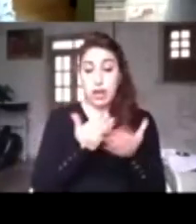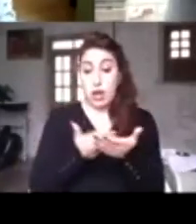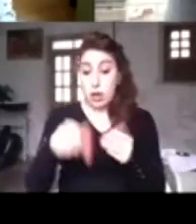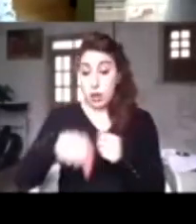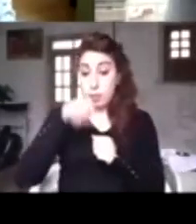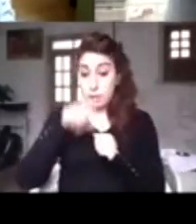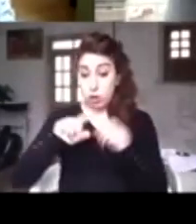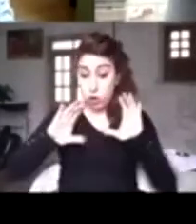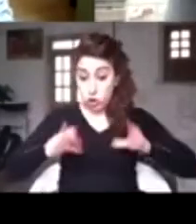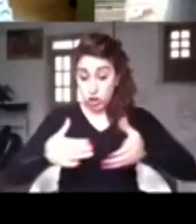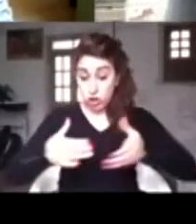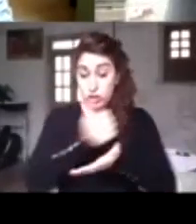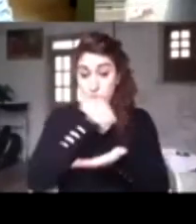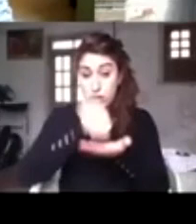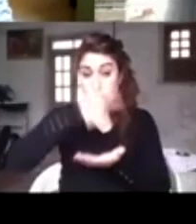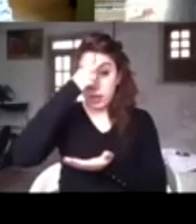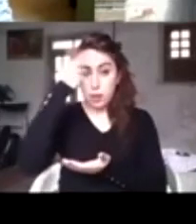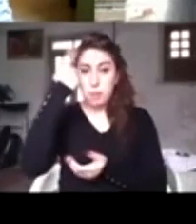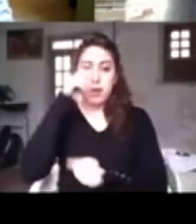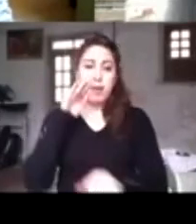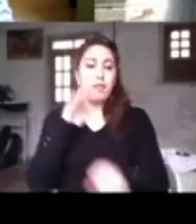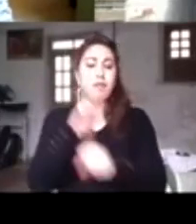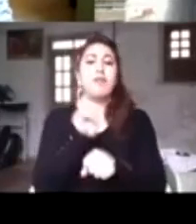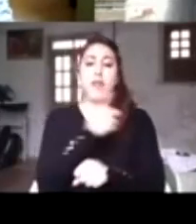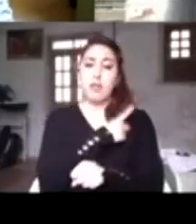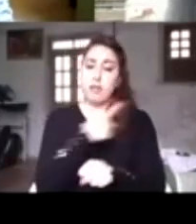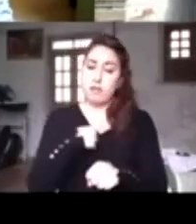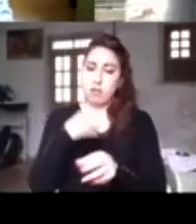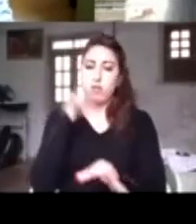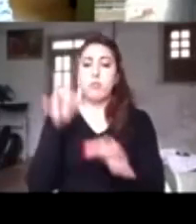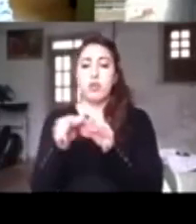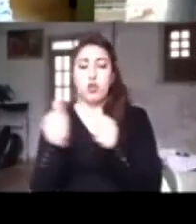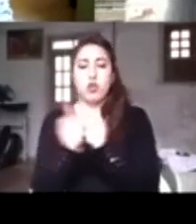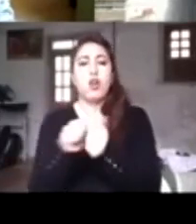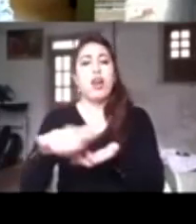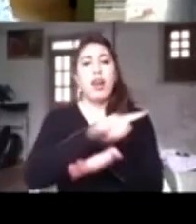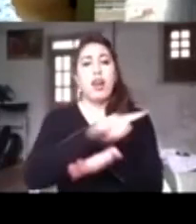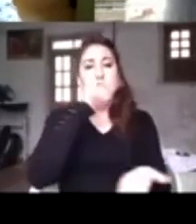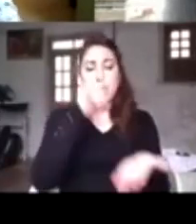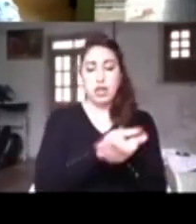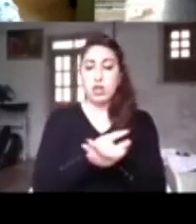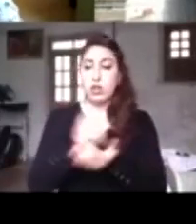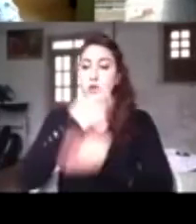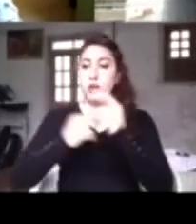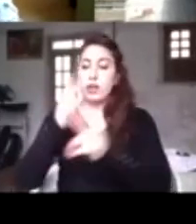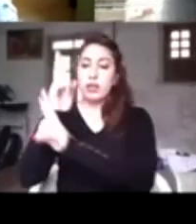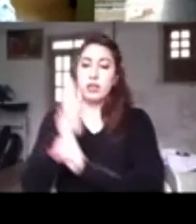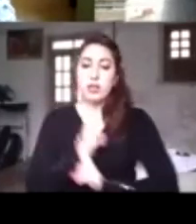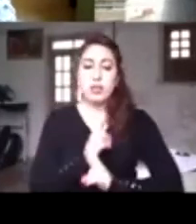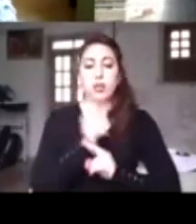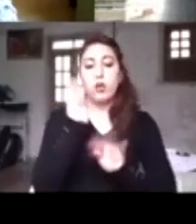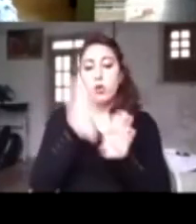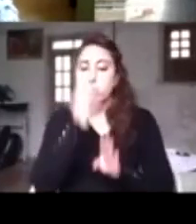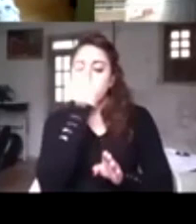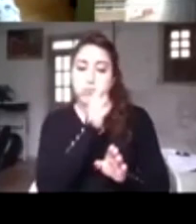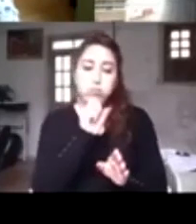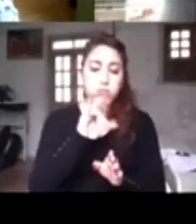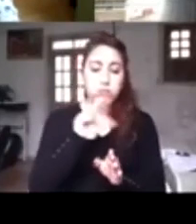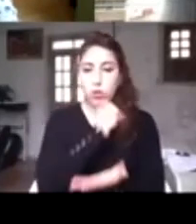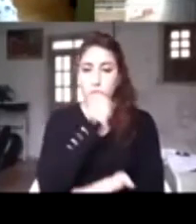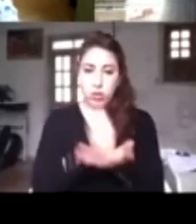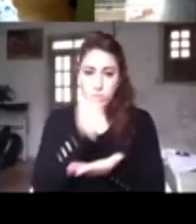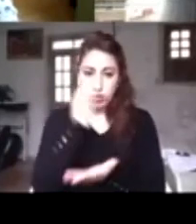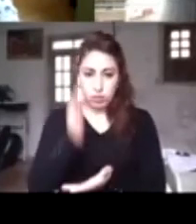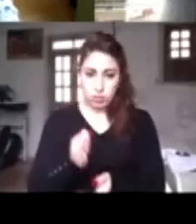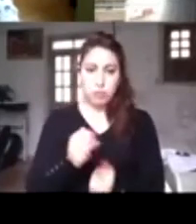México, en la defensa de la legalidad de las respuestas impugnadas a través del recurso de revisión. Bueno,